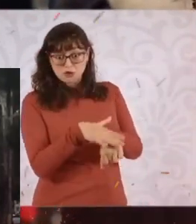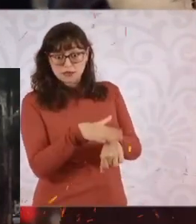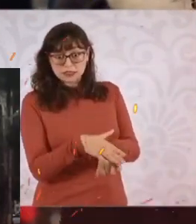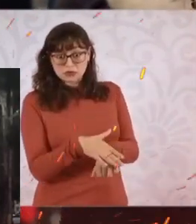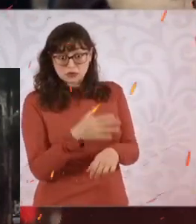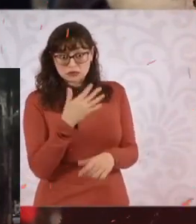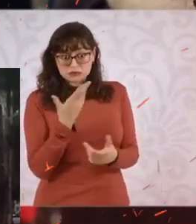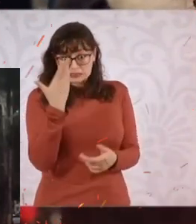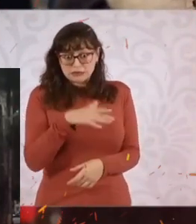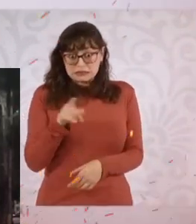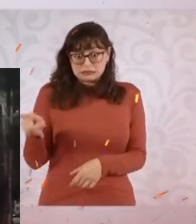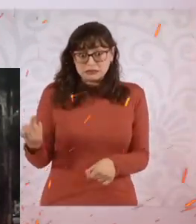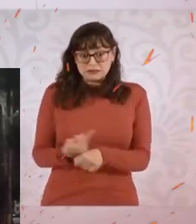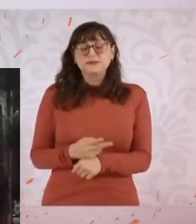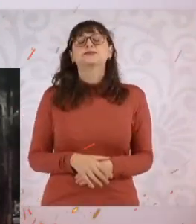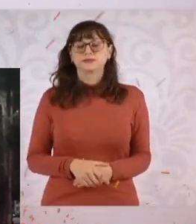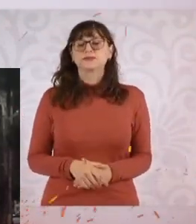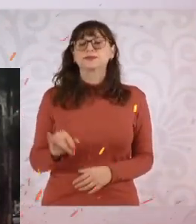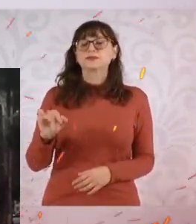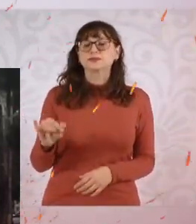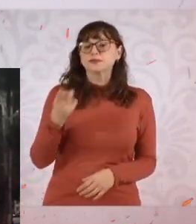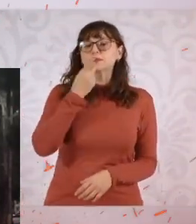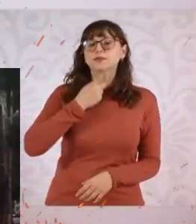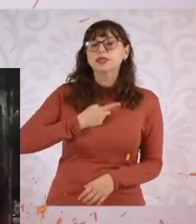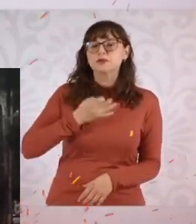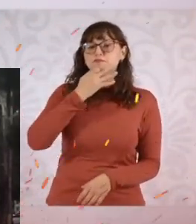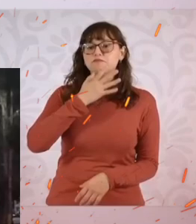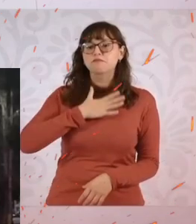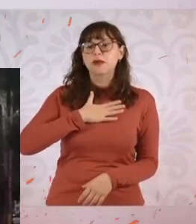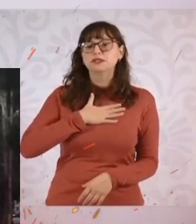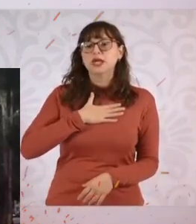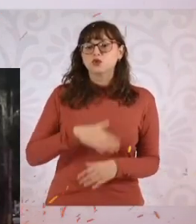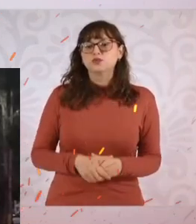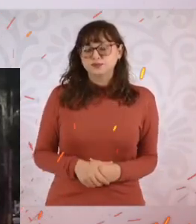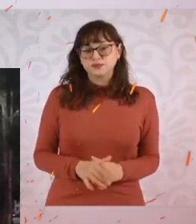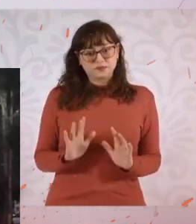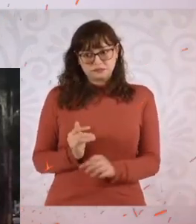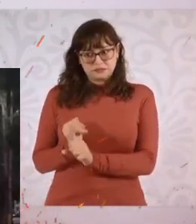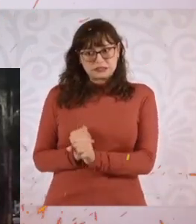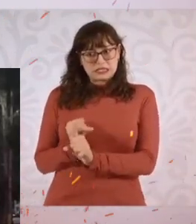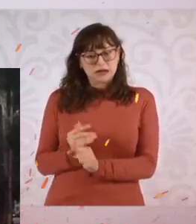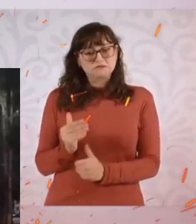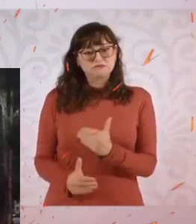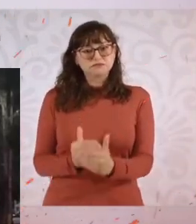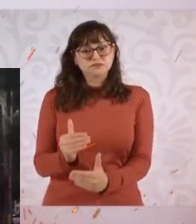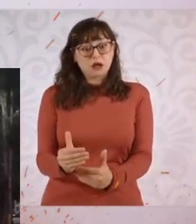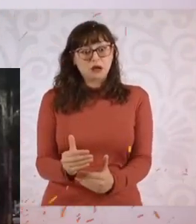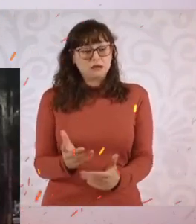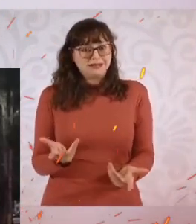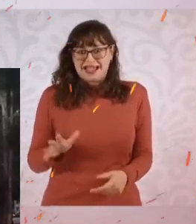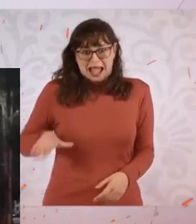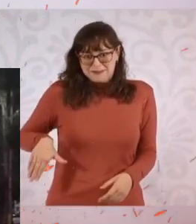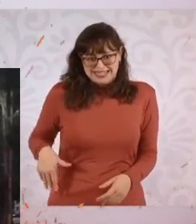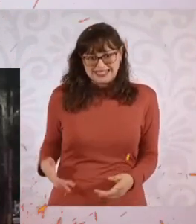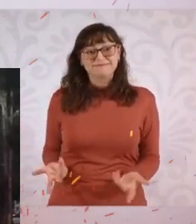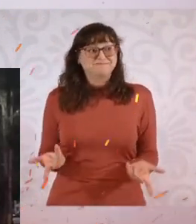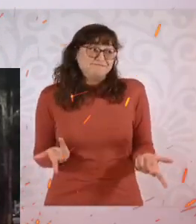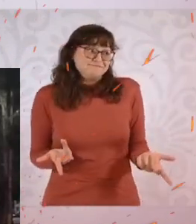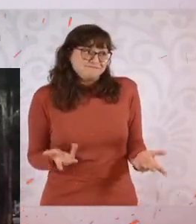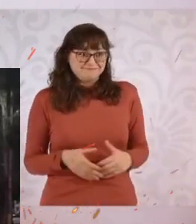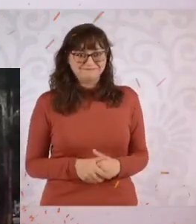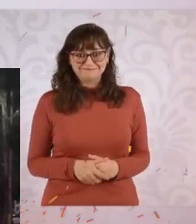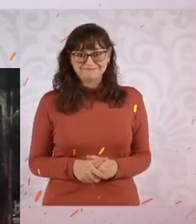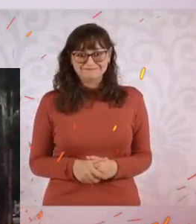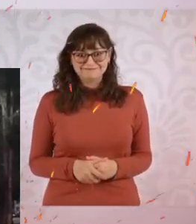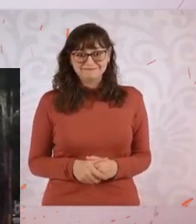qué fue lo que ocurrió en la cámara sí se informó en el gabinete de seguridad y se está en el proceso de investigación no hay detalles ahorita fue recién lo